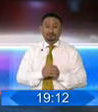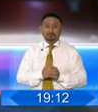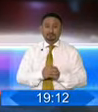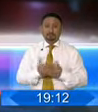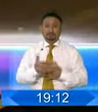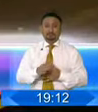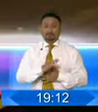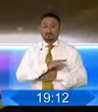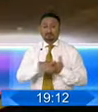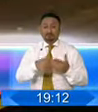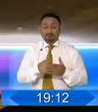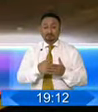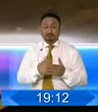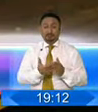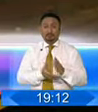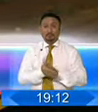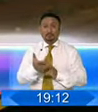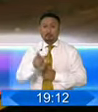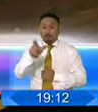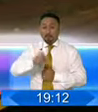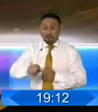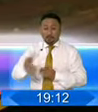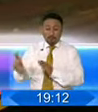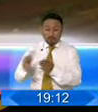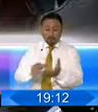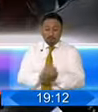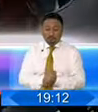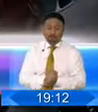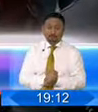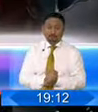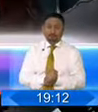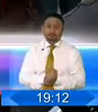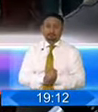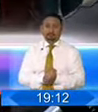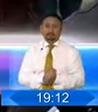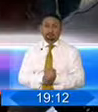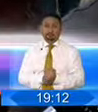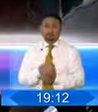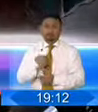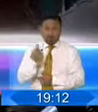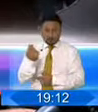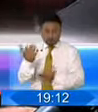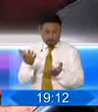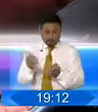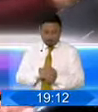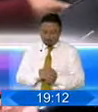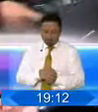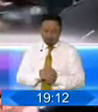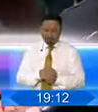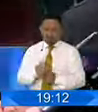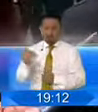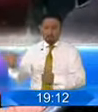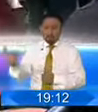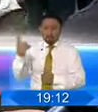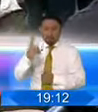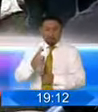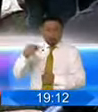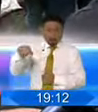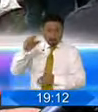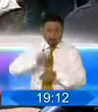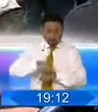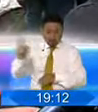desesperado, dejaron todo para ir en busca de los que no regresaron a casa. No queremos plata, no queremos nada. Simplemente que venga y